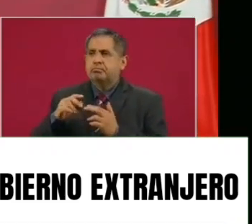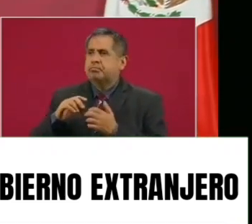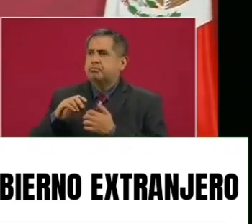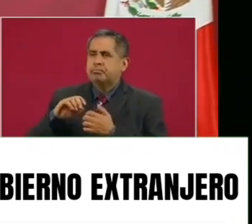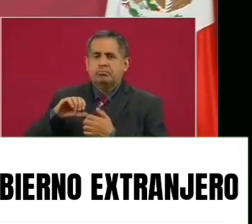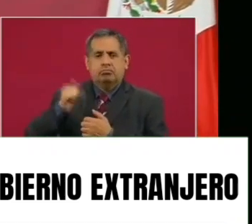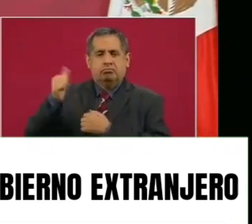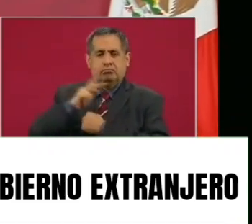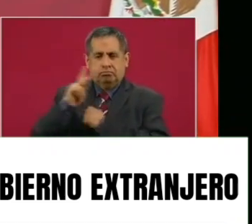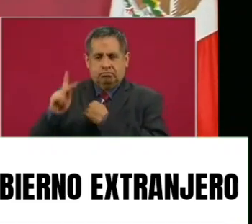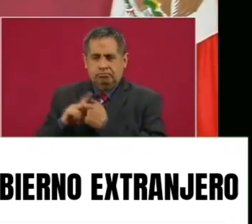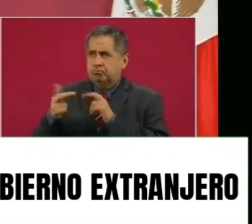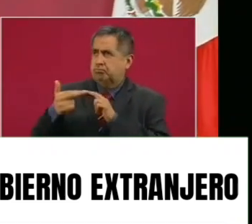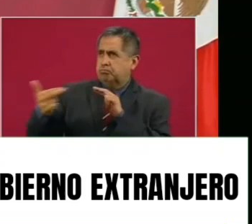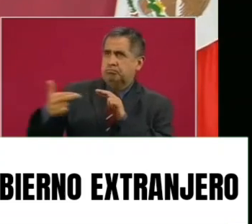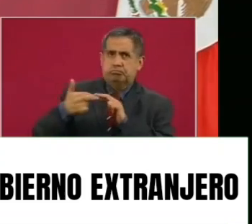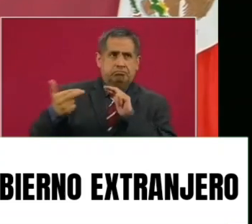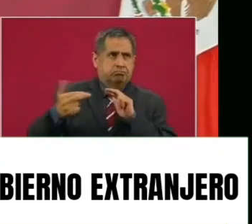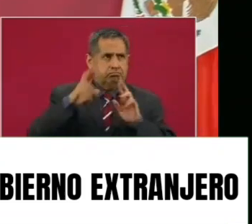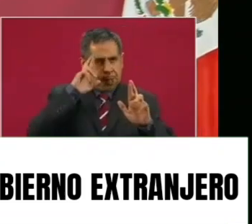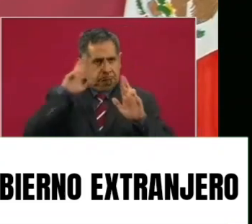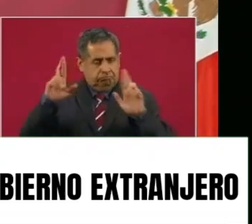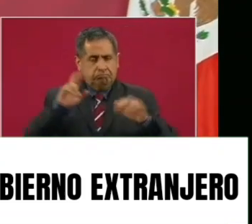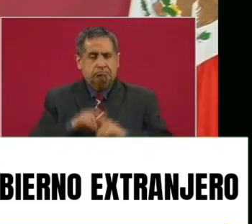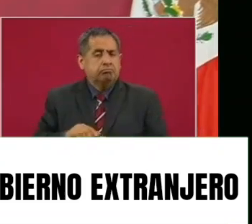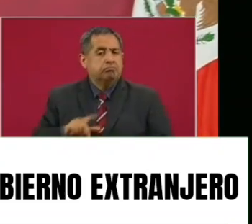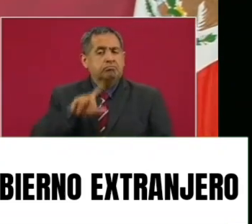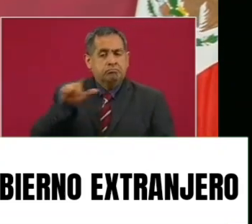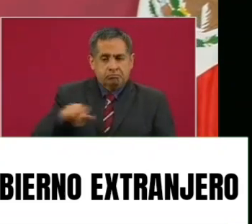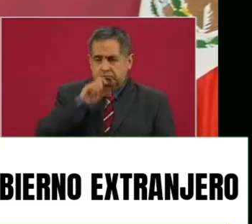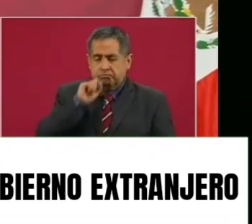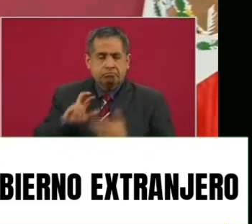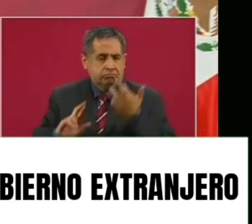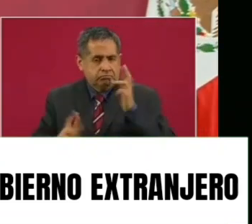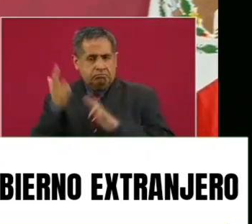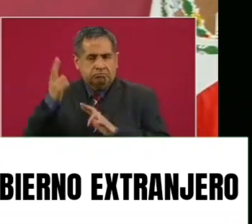La revolución, lo mismo,